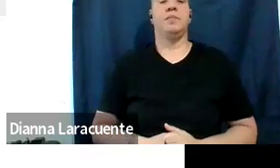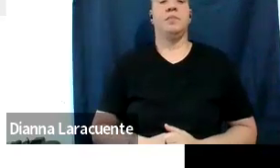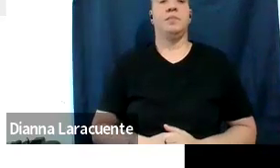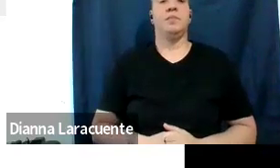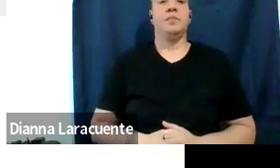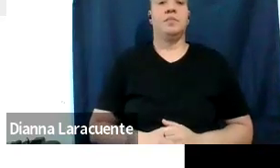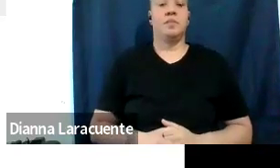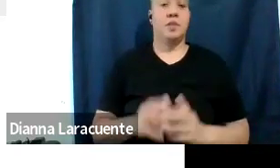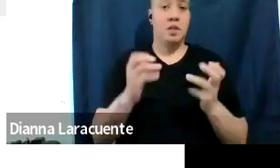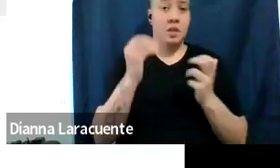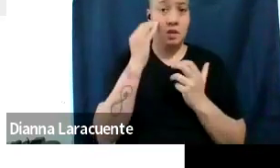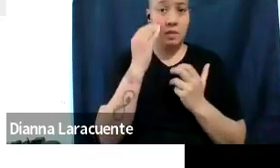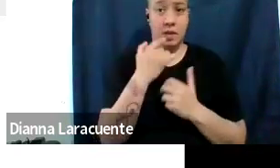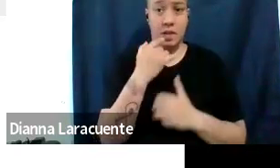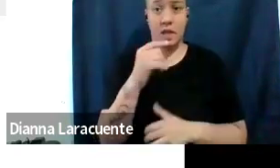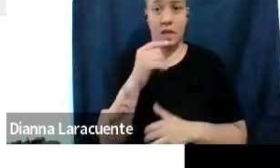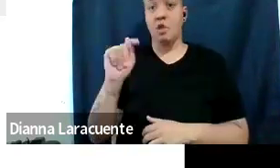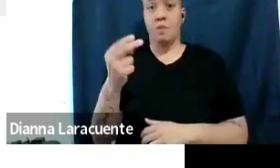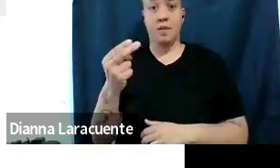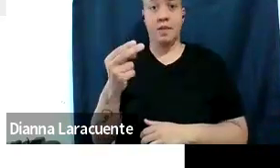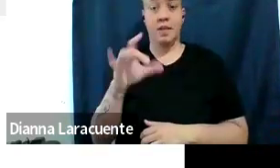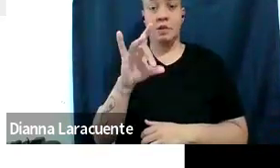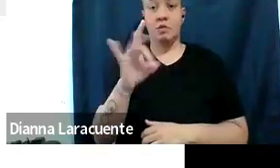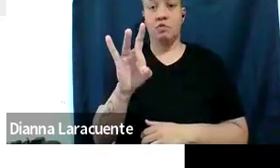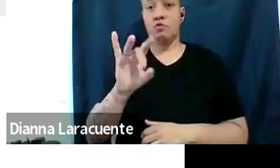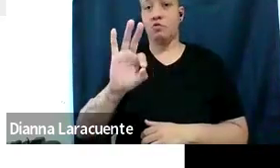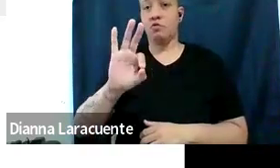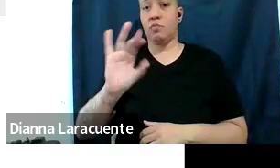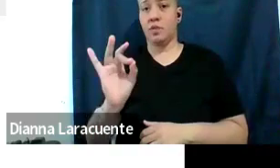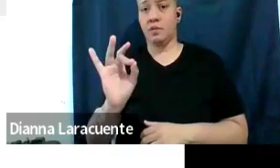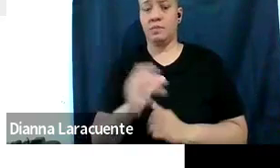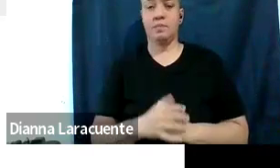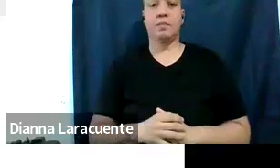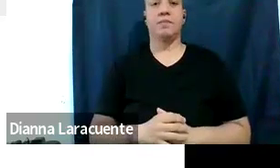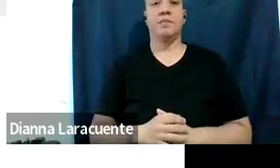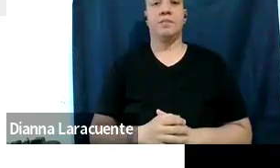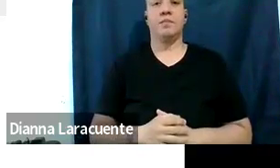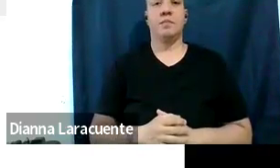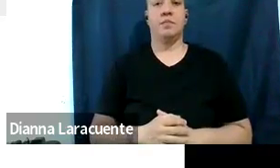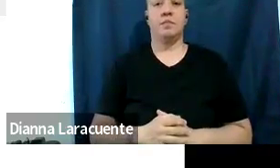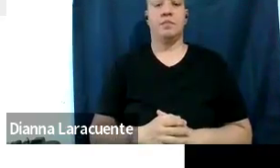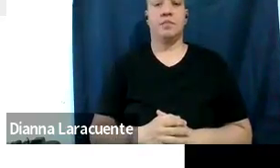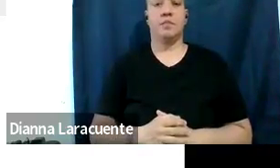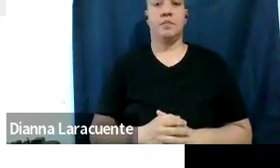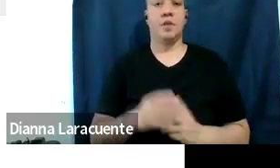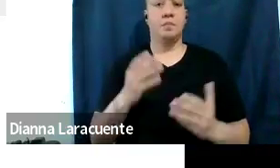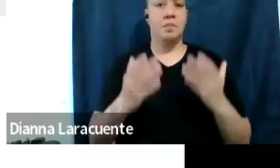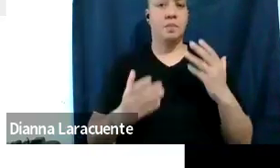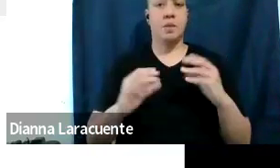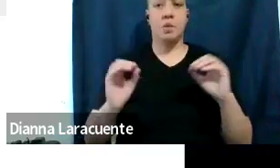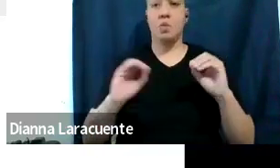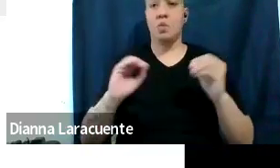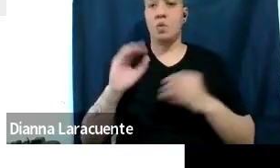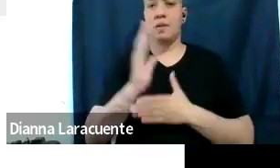¿Quieren saber qué fue lo que dijo Thomas Hill en el 1898? Dice: probablemente ninguna parte de